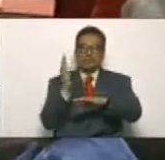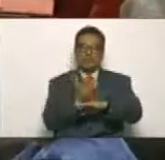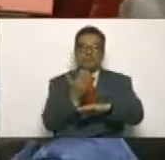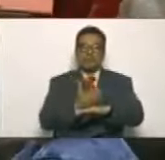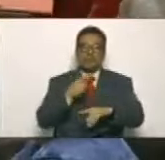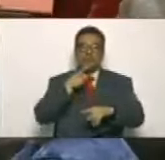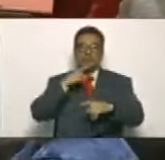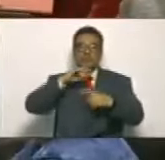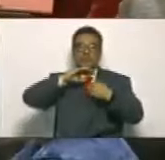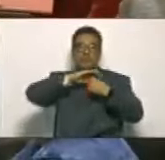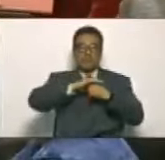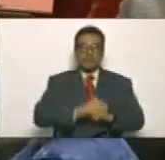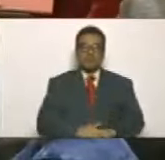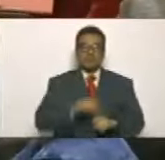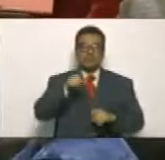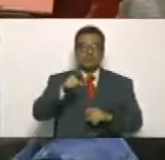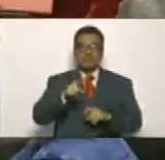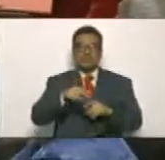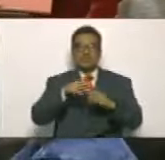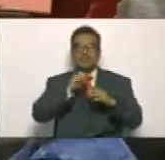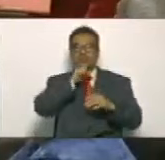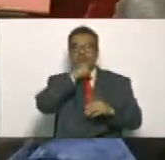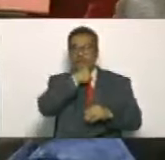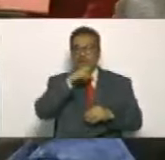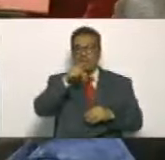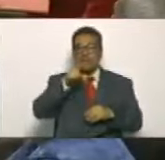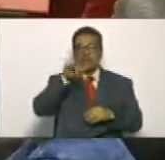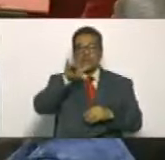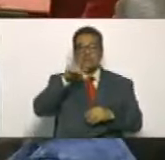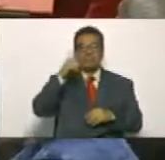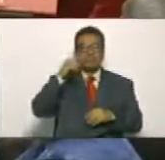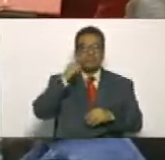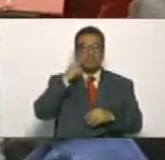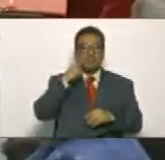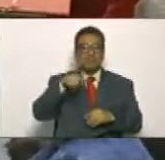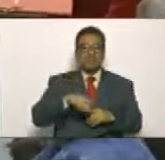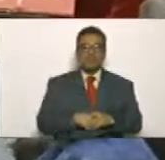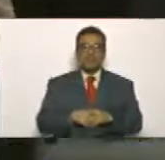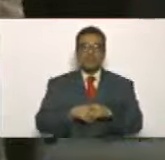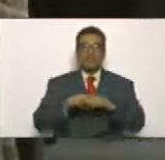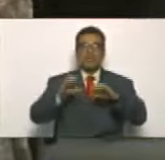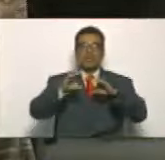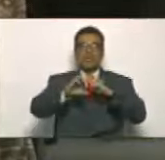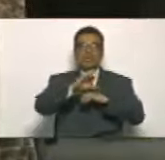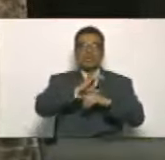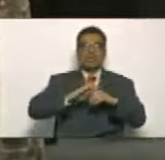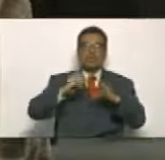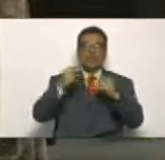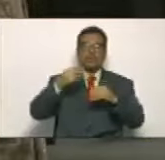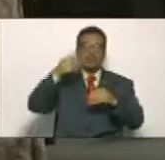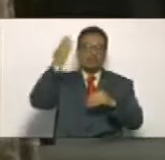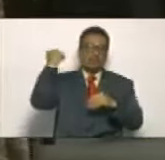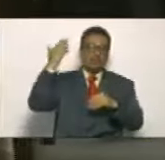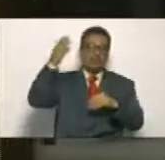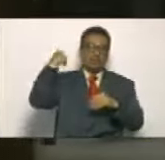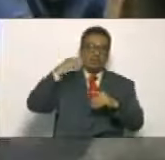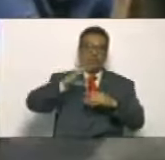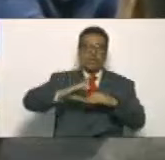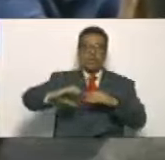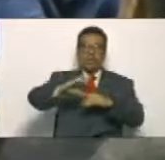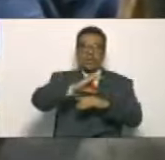nos dijeron a esos abuelitos y abuelitas de ese entonces que éramos culturas atrasadas, que éramos